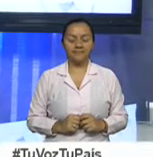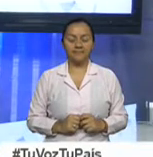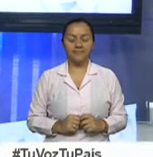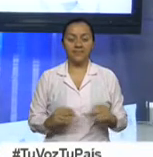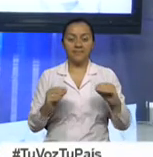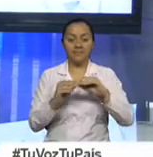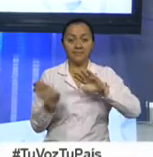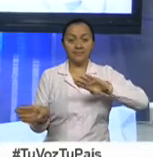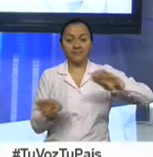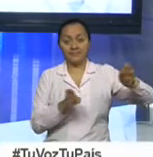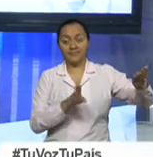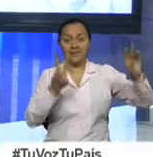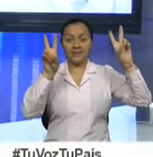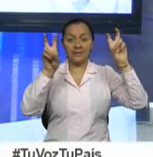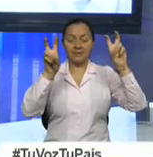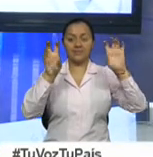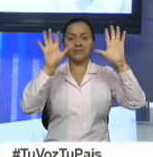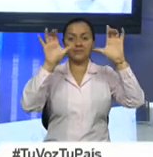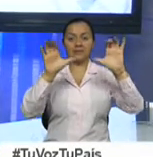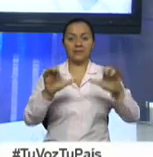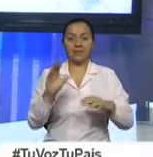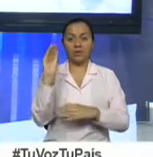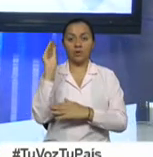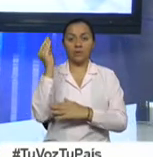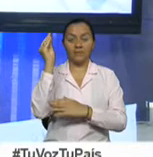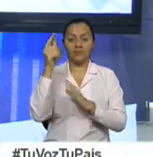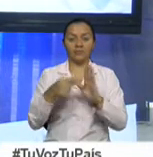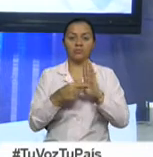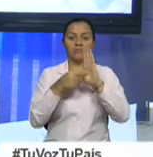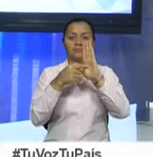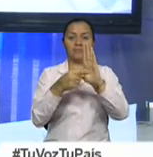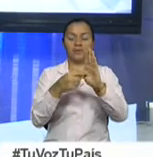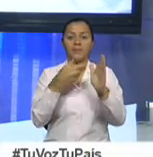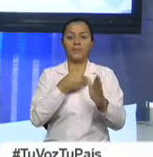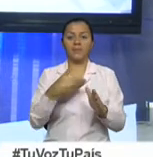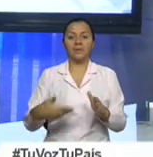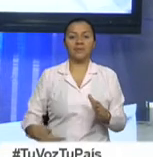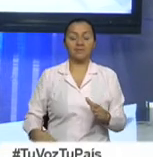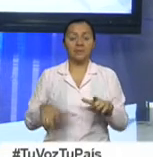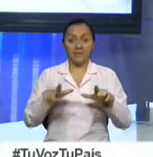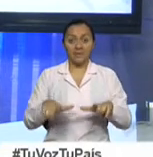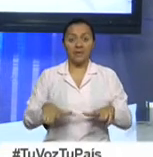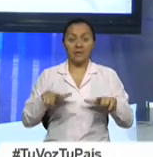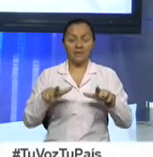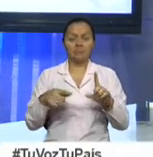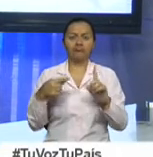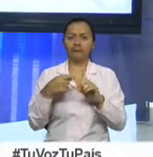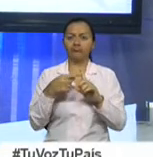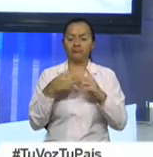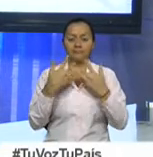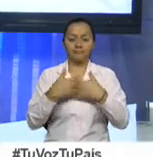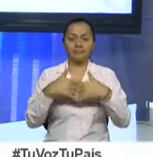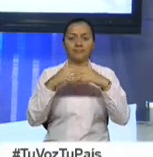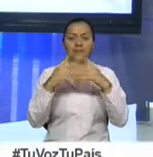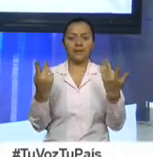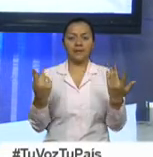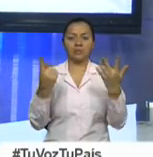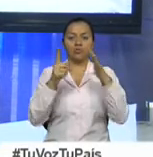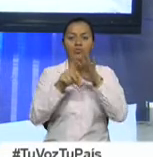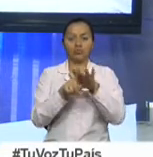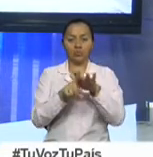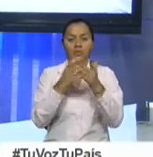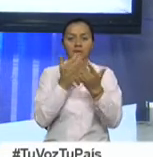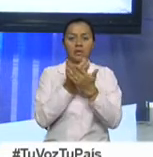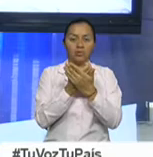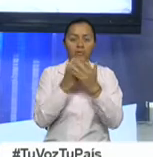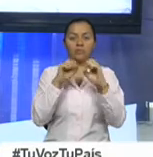Revisamos otro tema. La Secretaría de Juventudes, presentada oficialmente por el presidente de la República, Lenín Moreno, potenciará la inclusión económica y